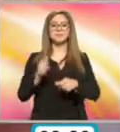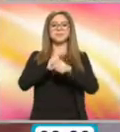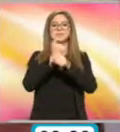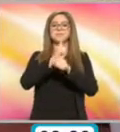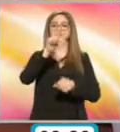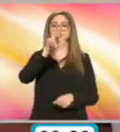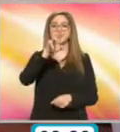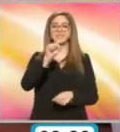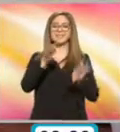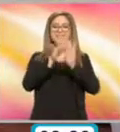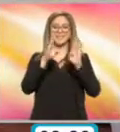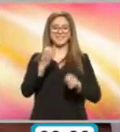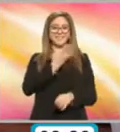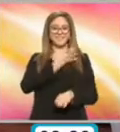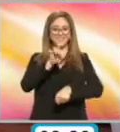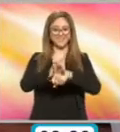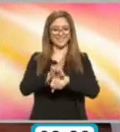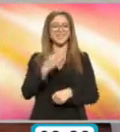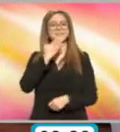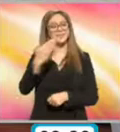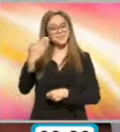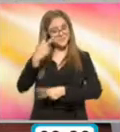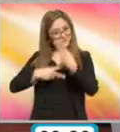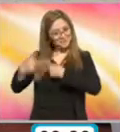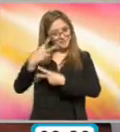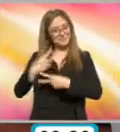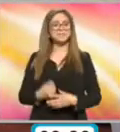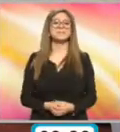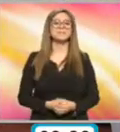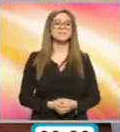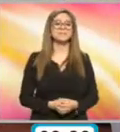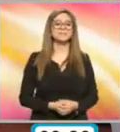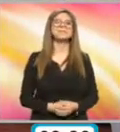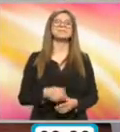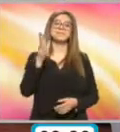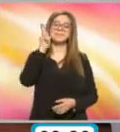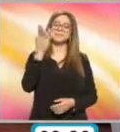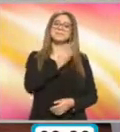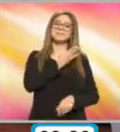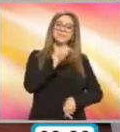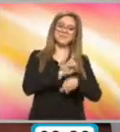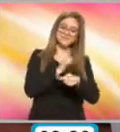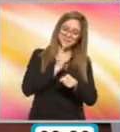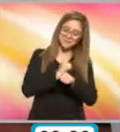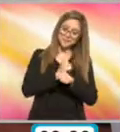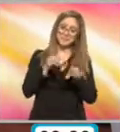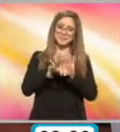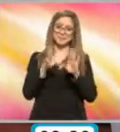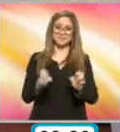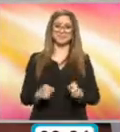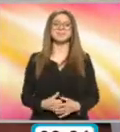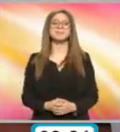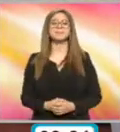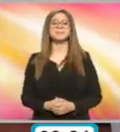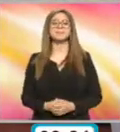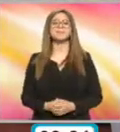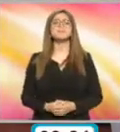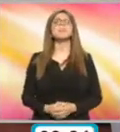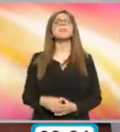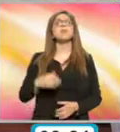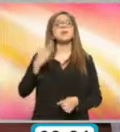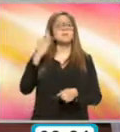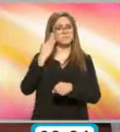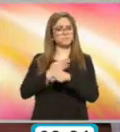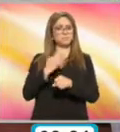Licenciado Luis Villana, ¿cómo estás? Buenos días. ¿Qué tal? Bienvenido. Buenos días. Tu ciudad. Buenos días, bienvenido, licenciado, ¿cómo está? Gracias. Oye, la verdad es que es una